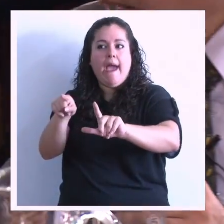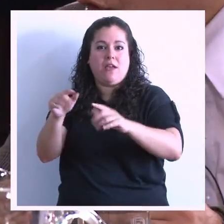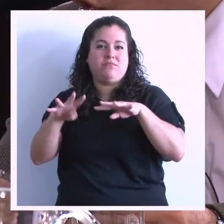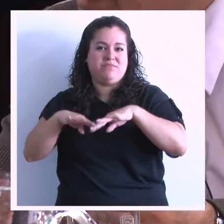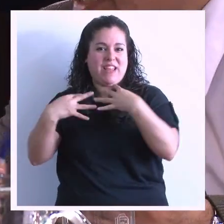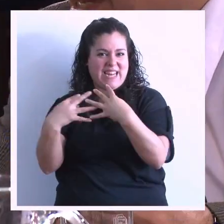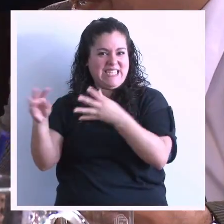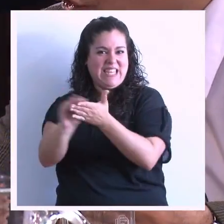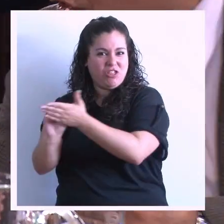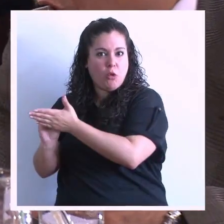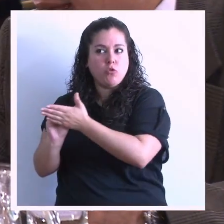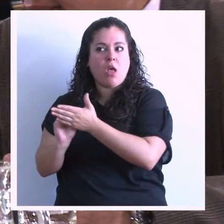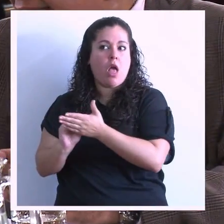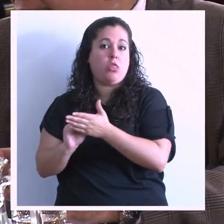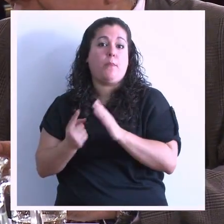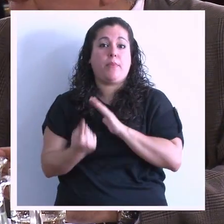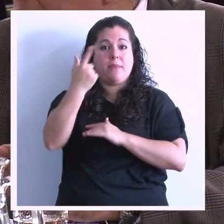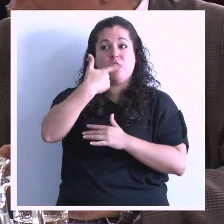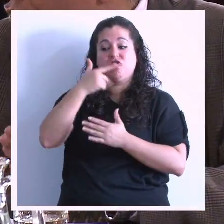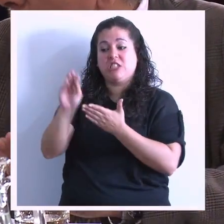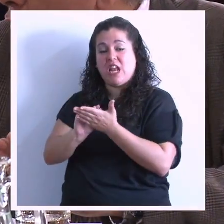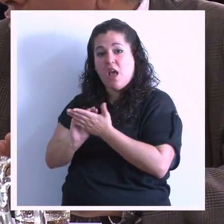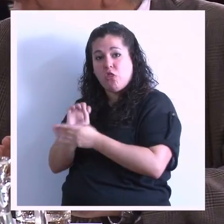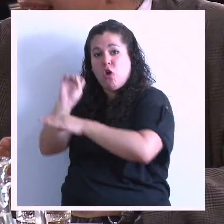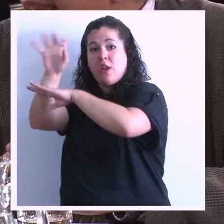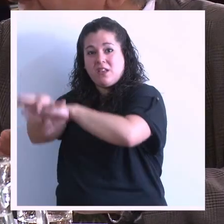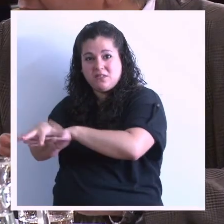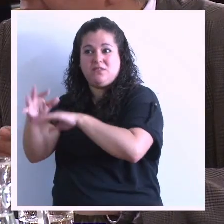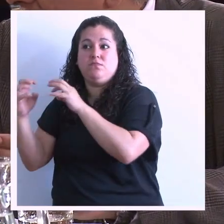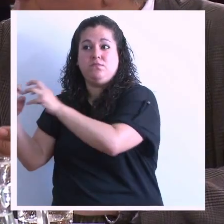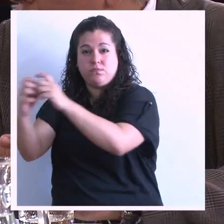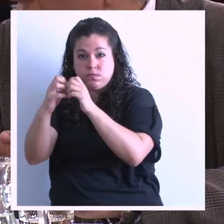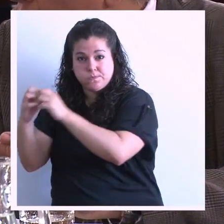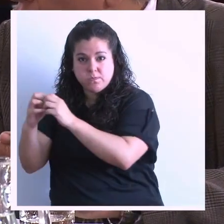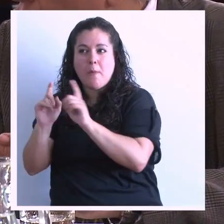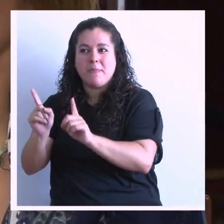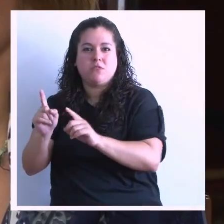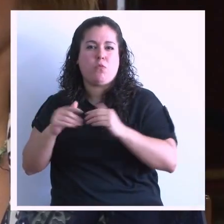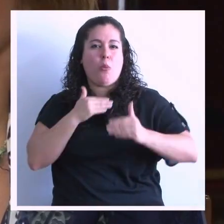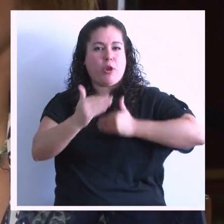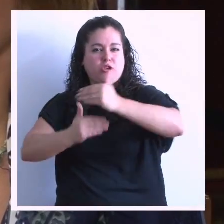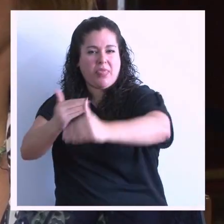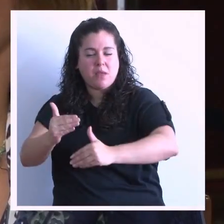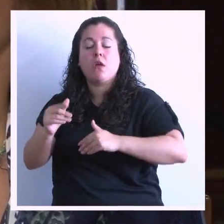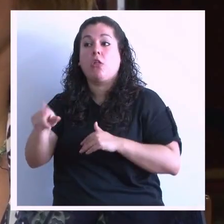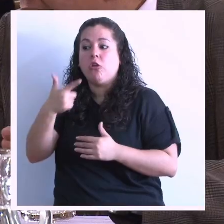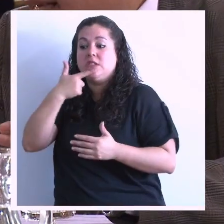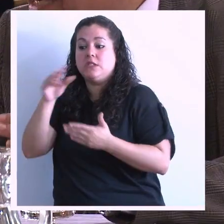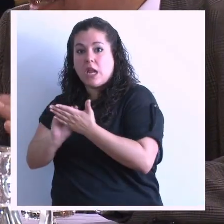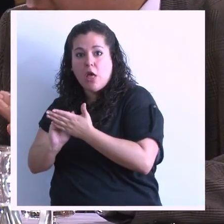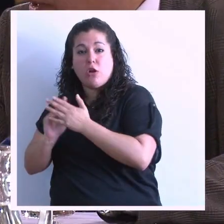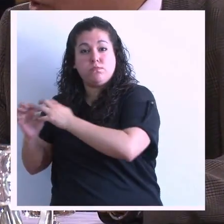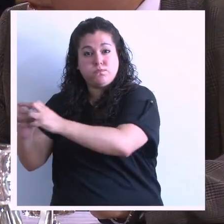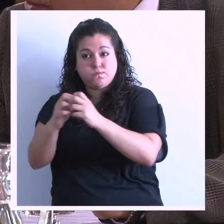agropecuario o del empresariado que tienen preconceptos y antes de analizar un proyecto lo cuestionan y lo